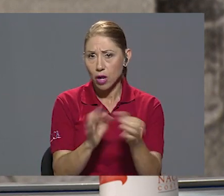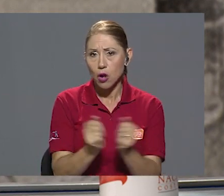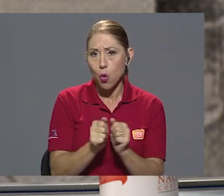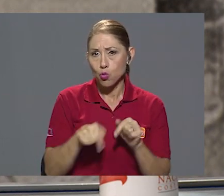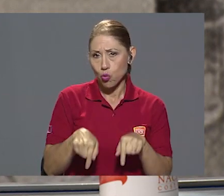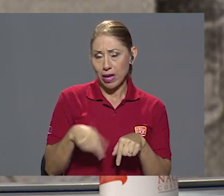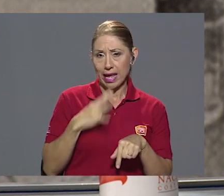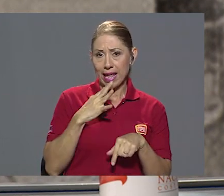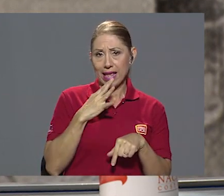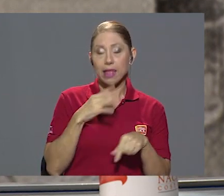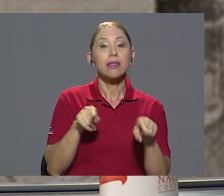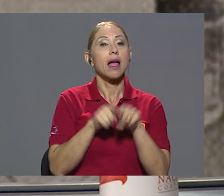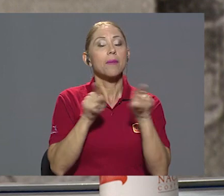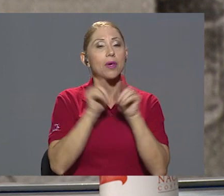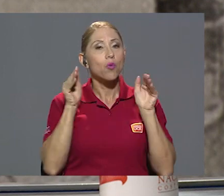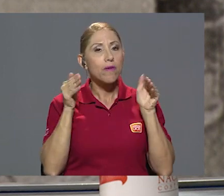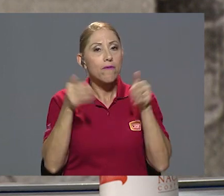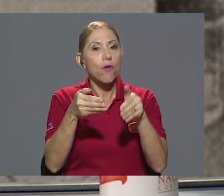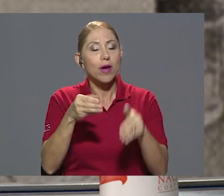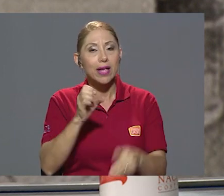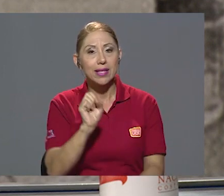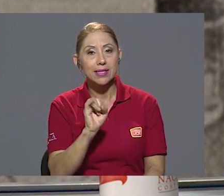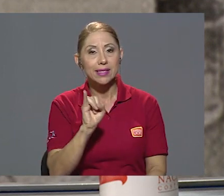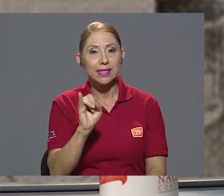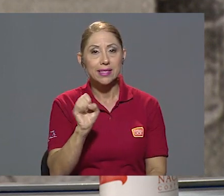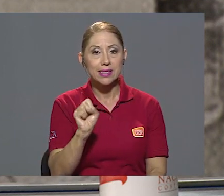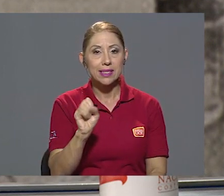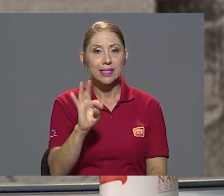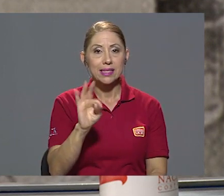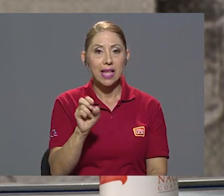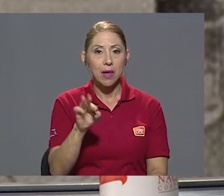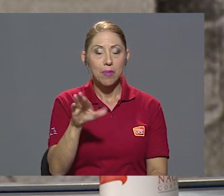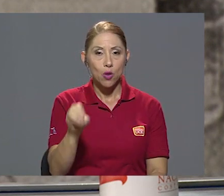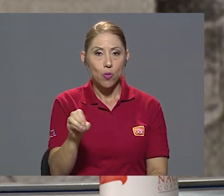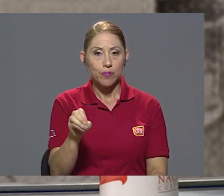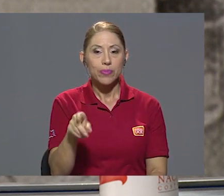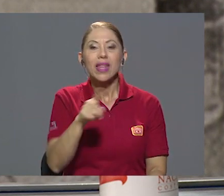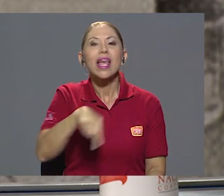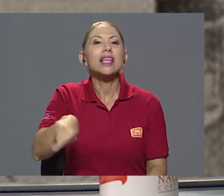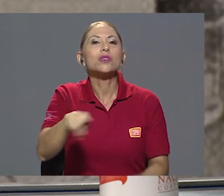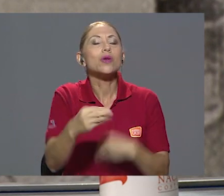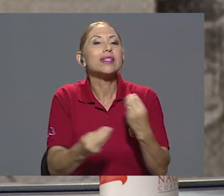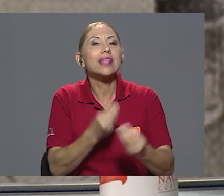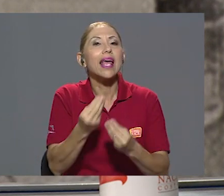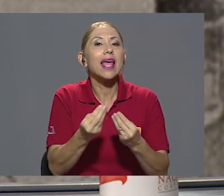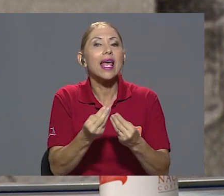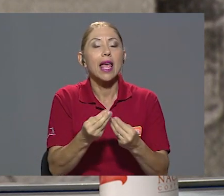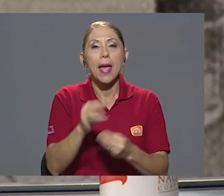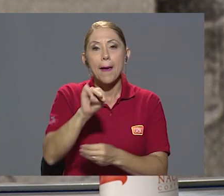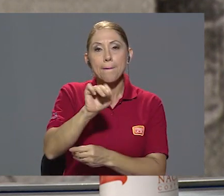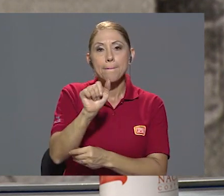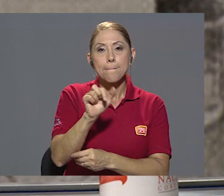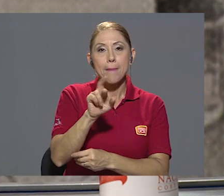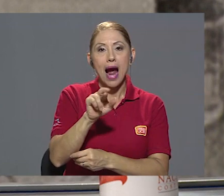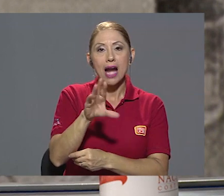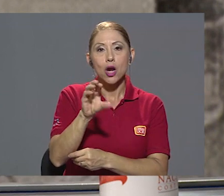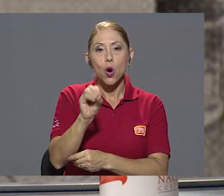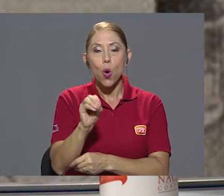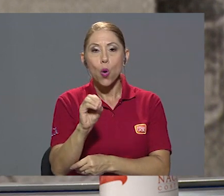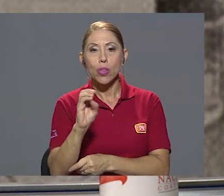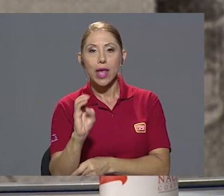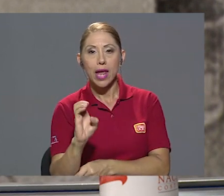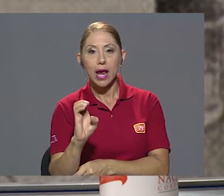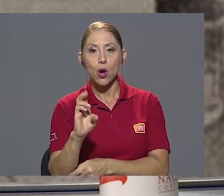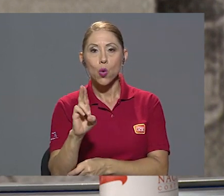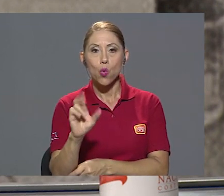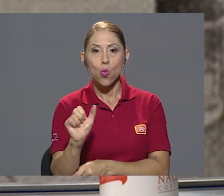acá y tiene también un enfoque sistémico, es el concepto de los marcos de cualificaciones. Un marco de